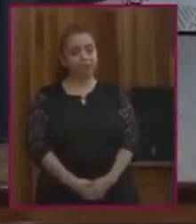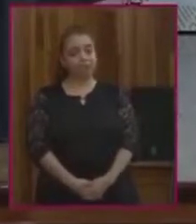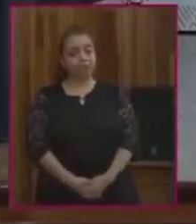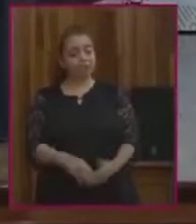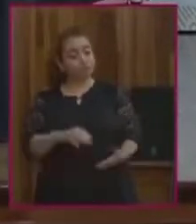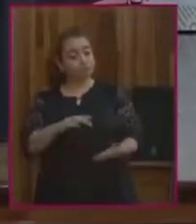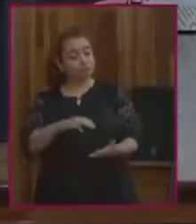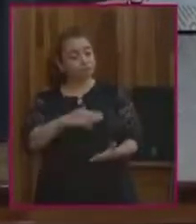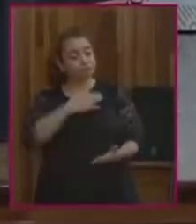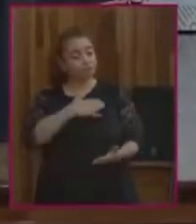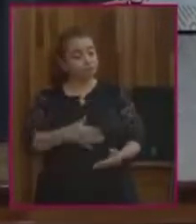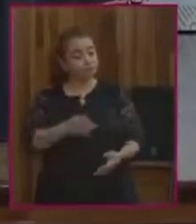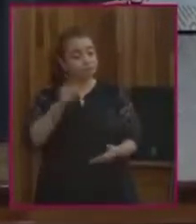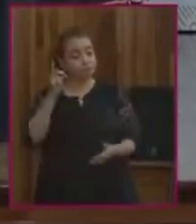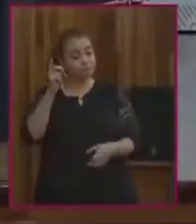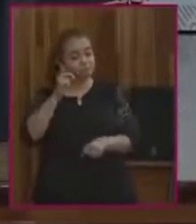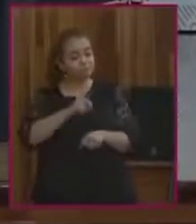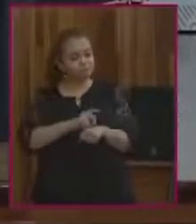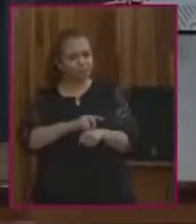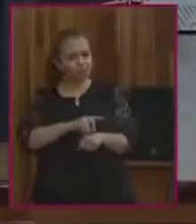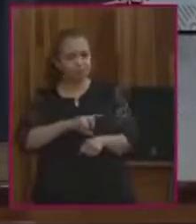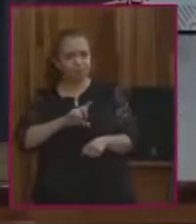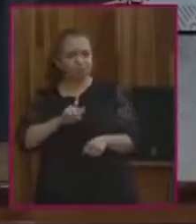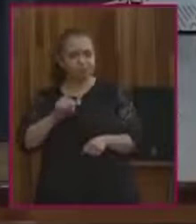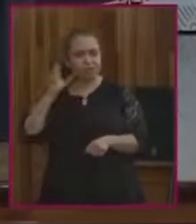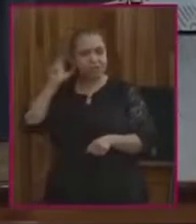Bueno, después de escucharlos a ustedes,